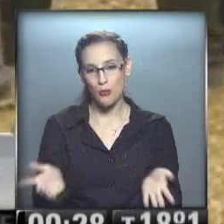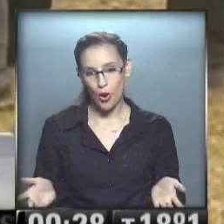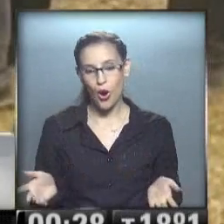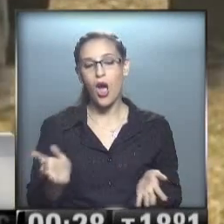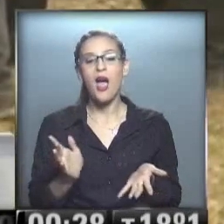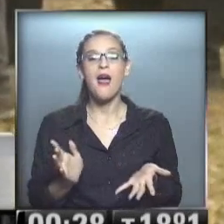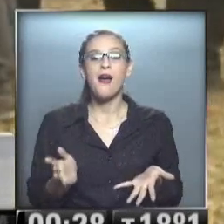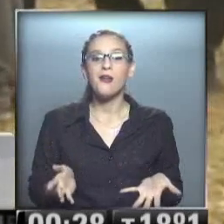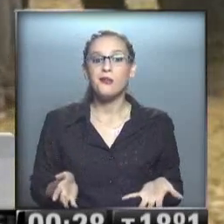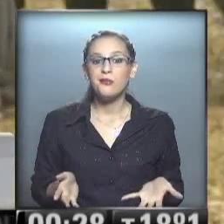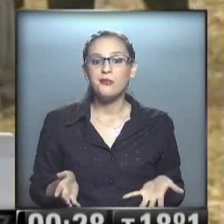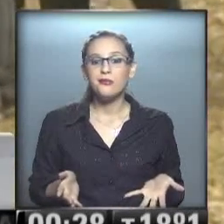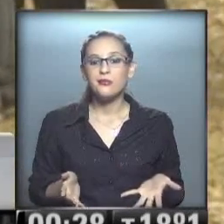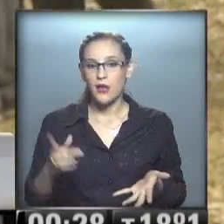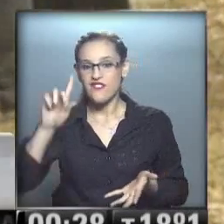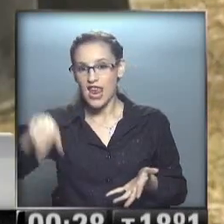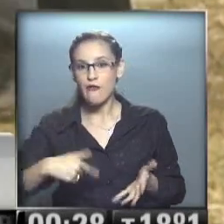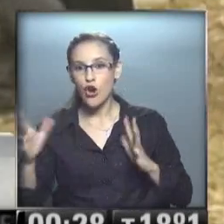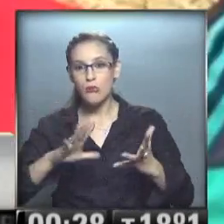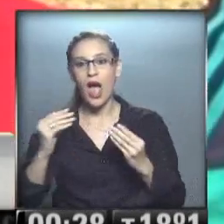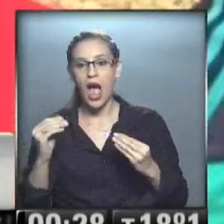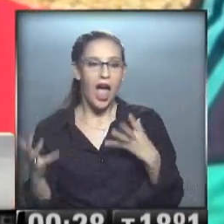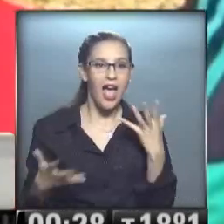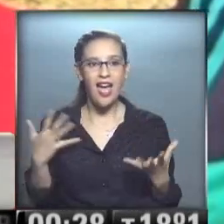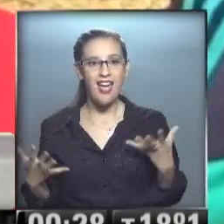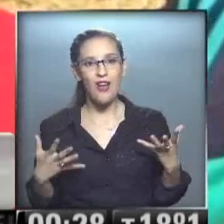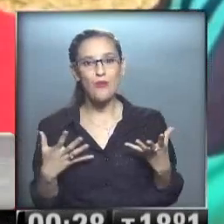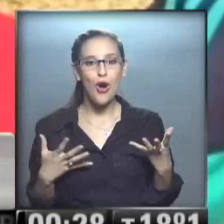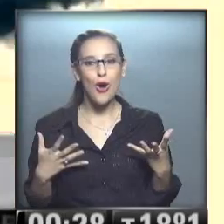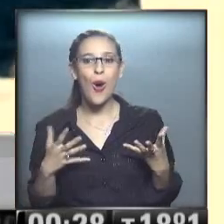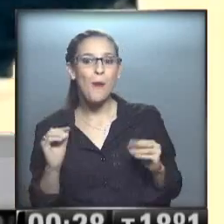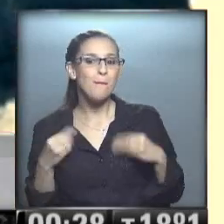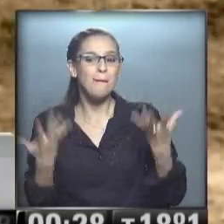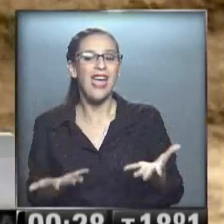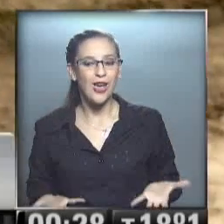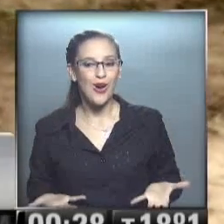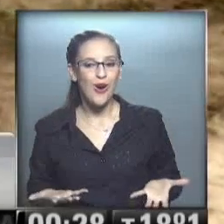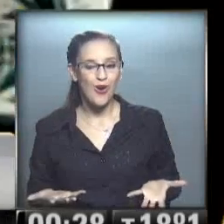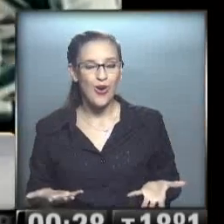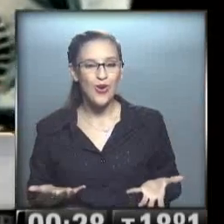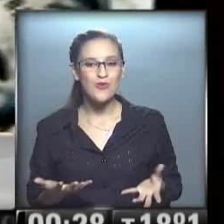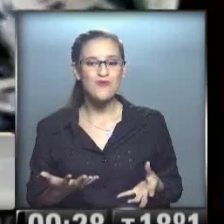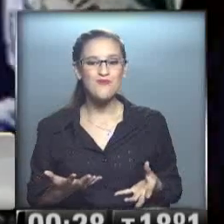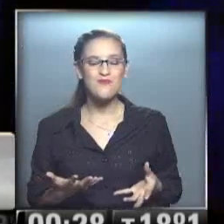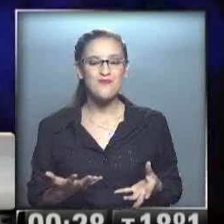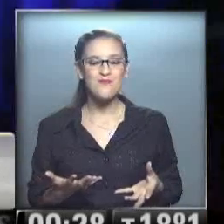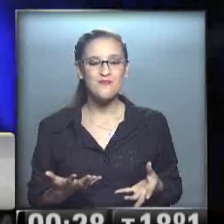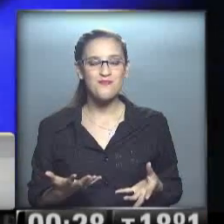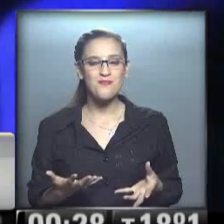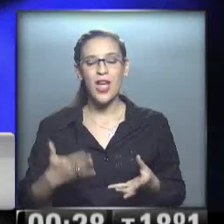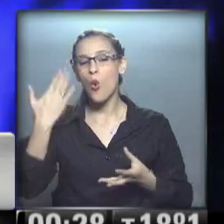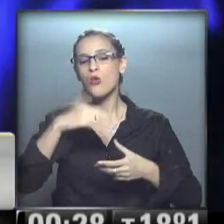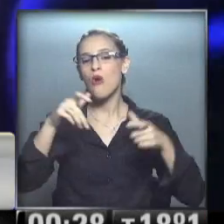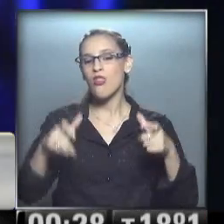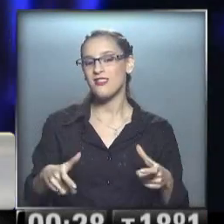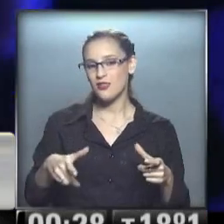un poco nos alienta a que ocurra algo más de lo que sucede en esa canción, en la última del último disco